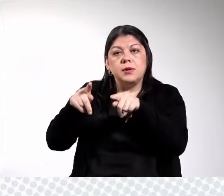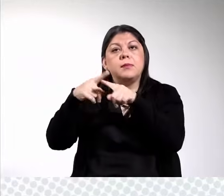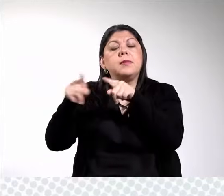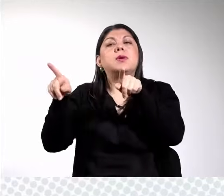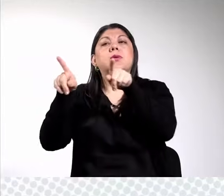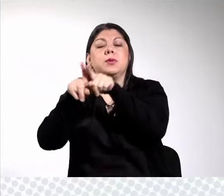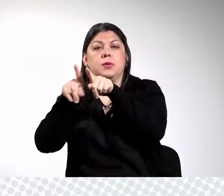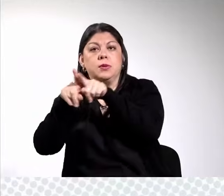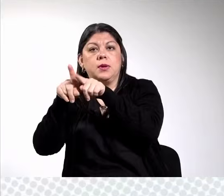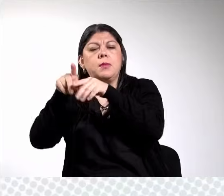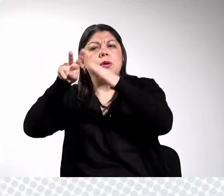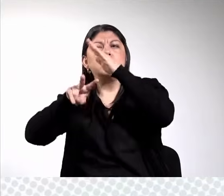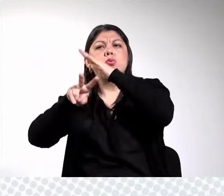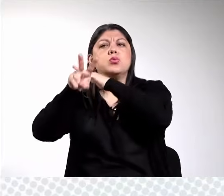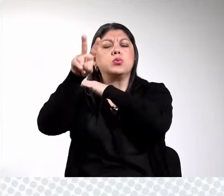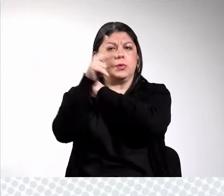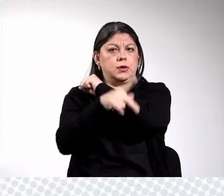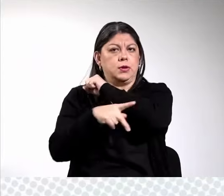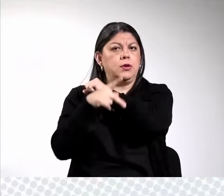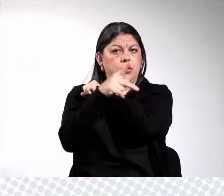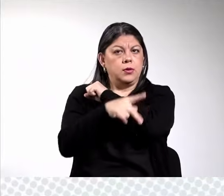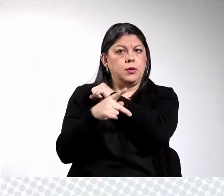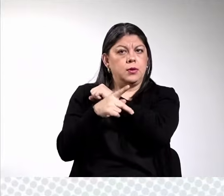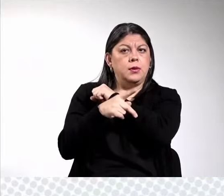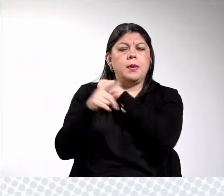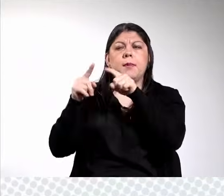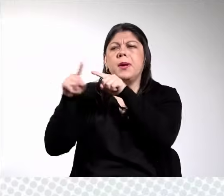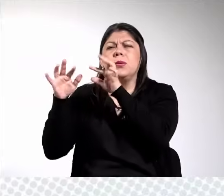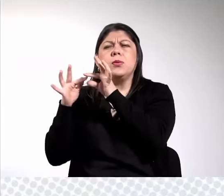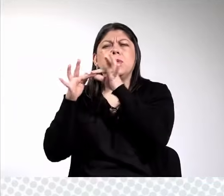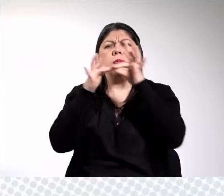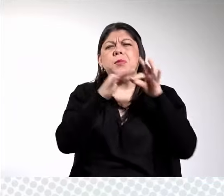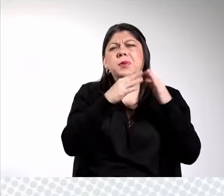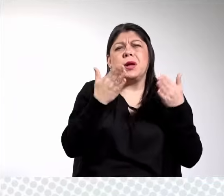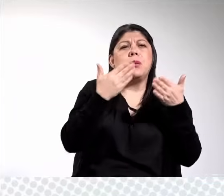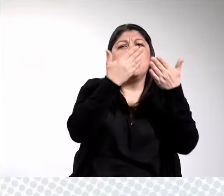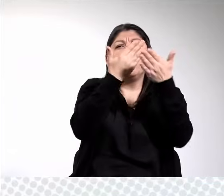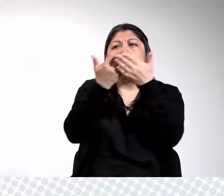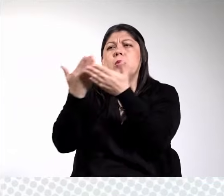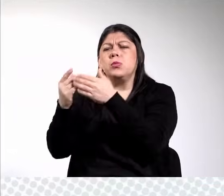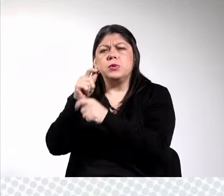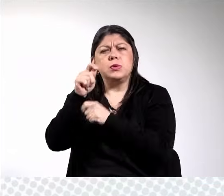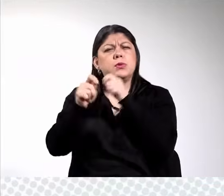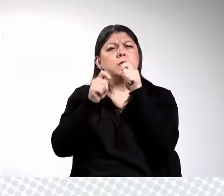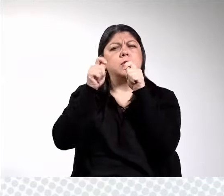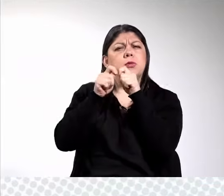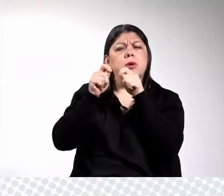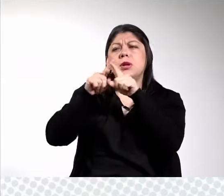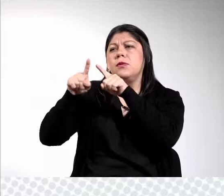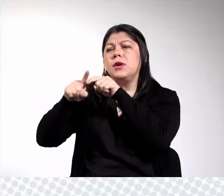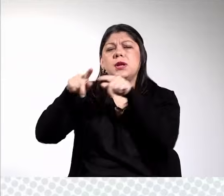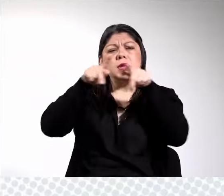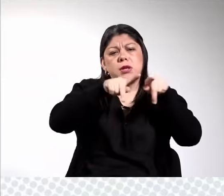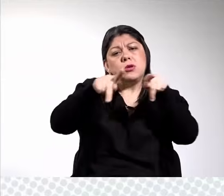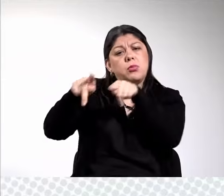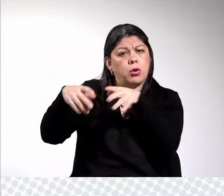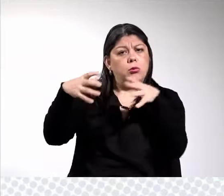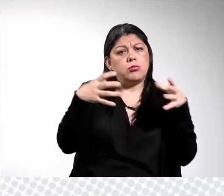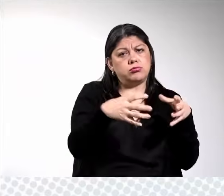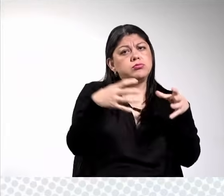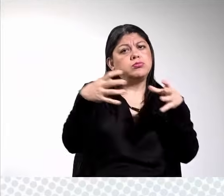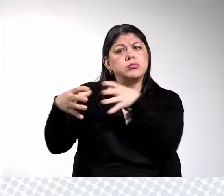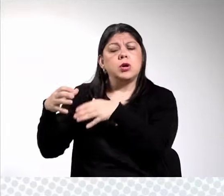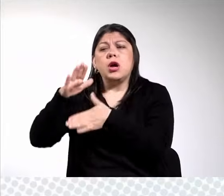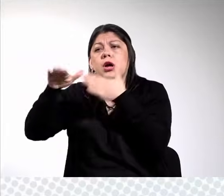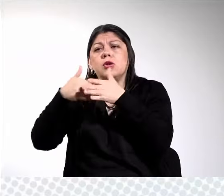sino también la visión que tienen para el país y sobre todo sus propuestas específicas para diferentes poblaciones. A todas